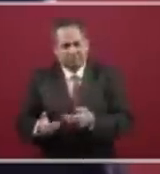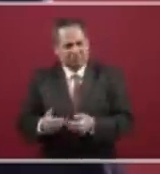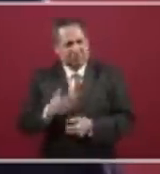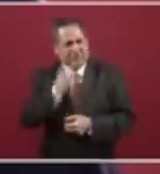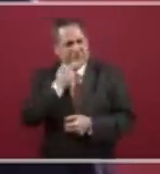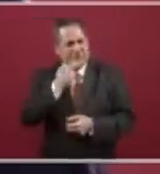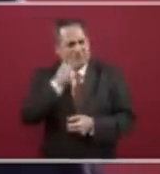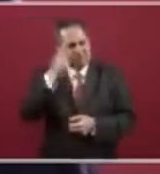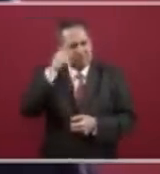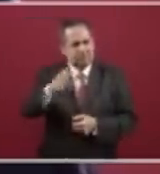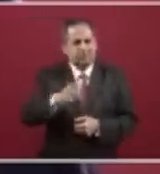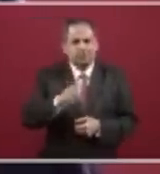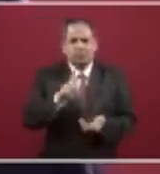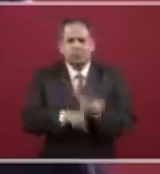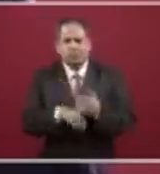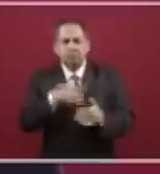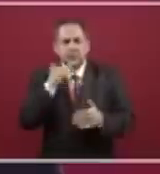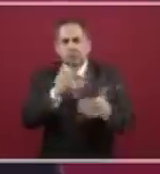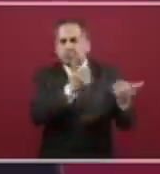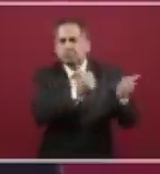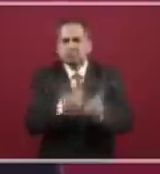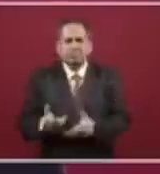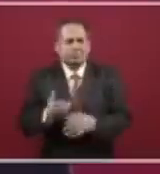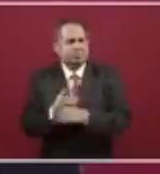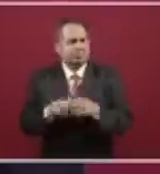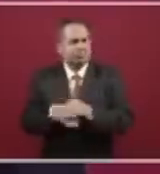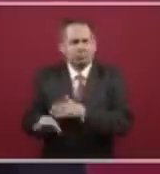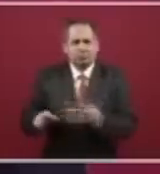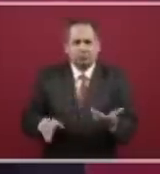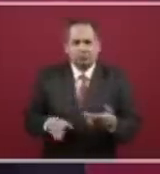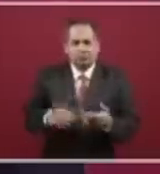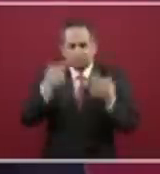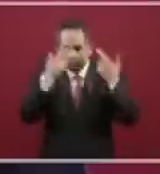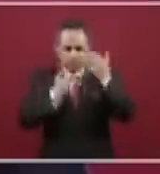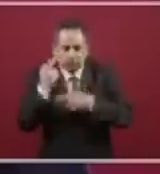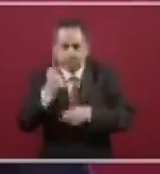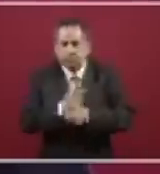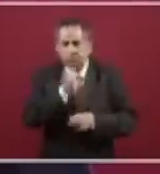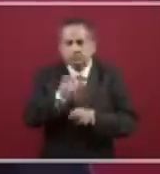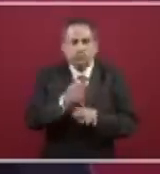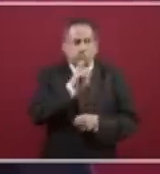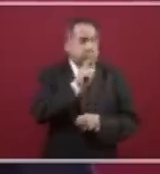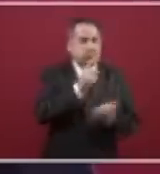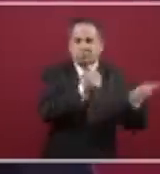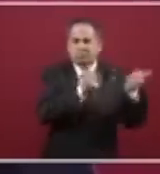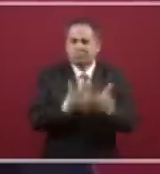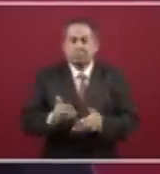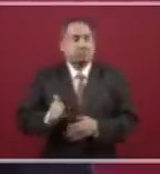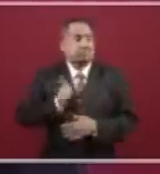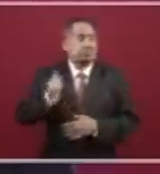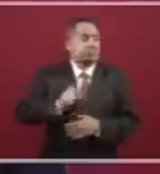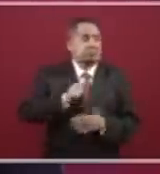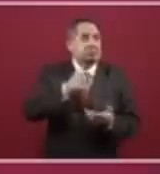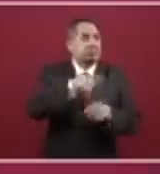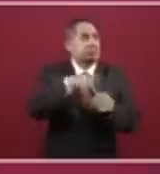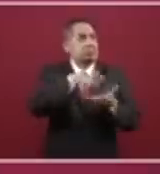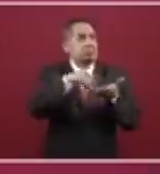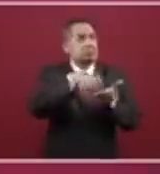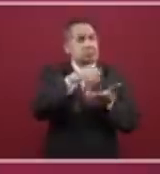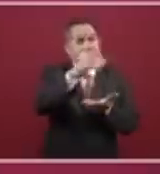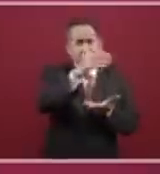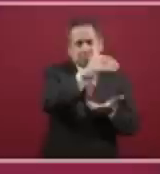hasta para el contrabando como no los revisaban y aprovechaban para